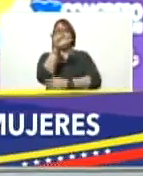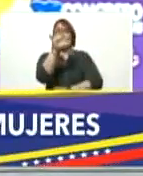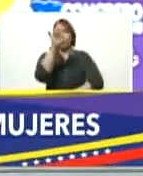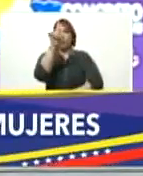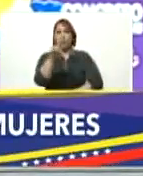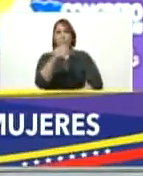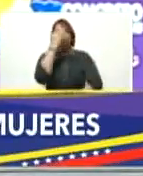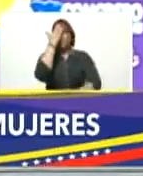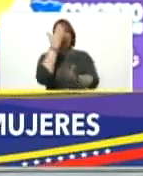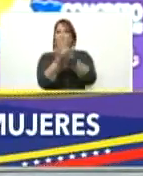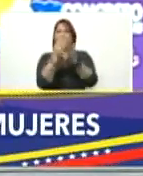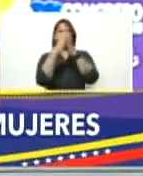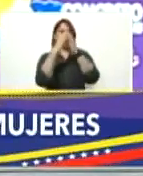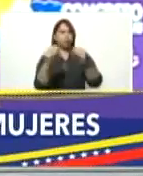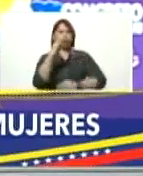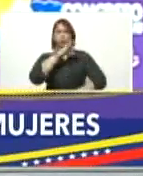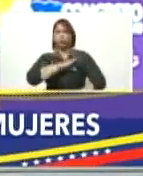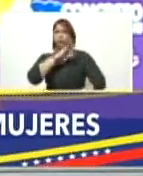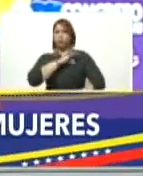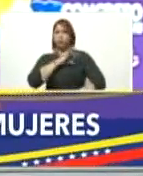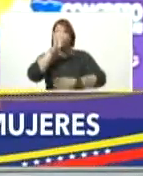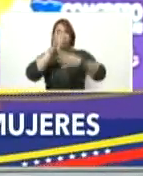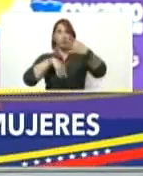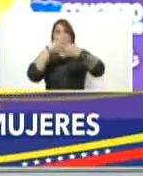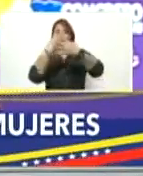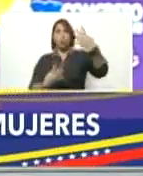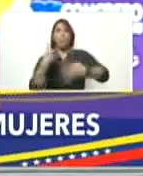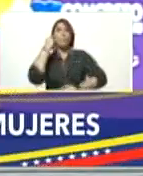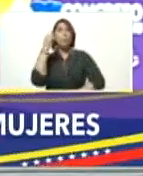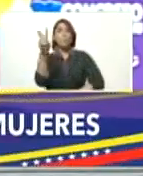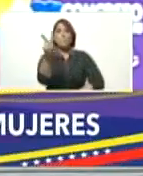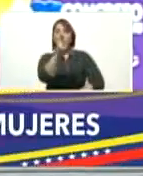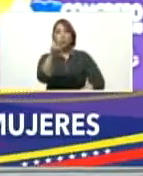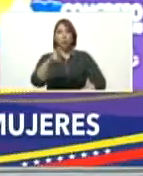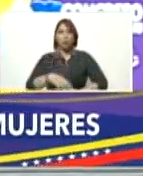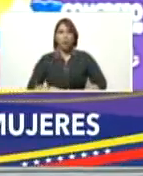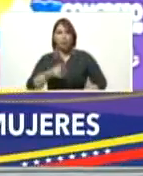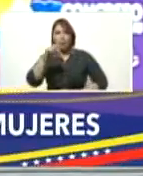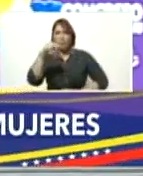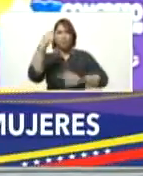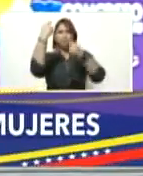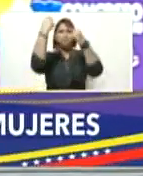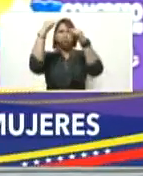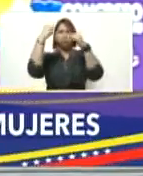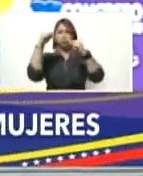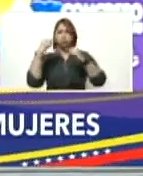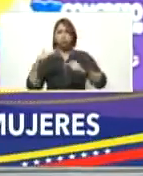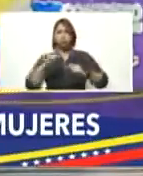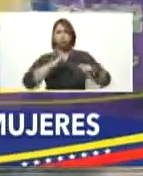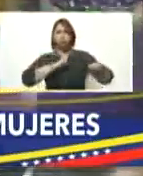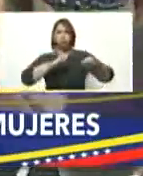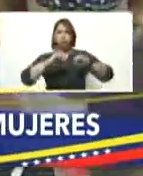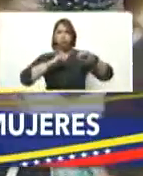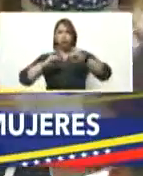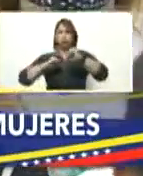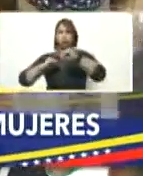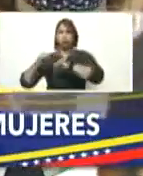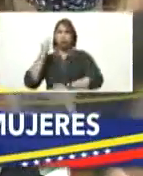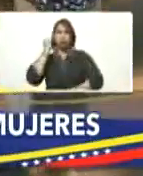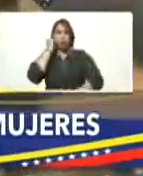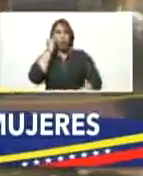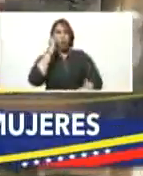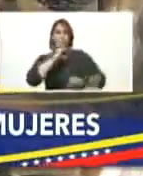toda la sociedad, la agenda de la mujer venezolana y las prioridades del movimiento de mujeres,